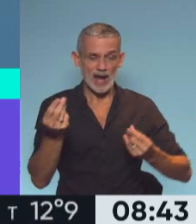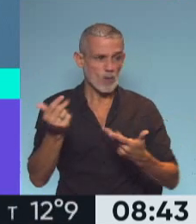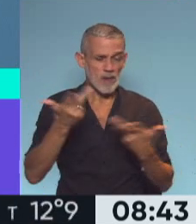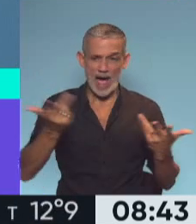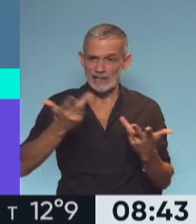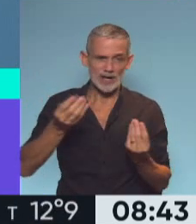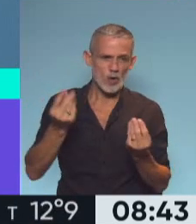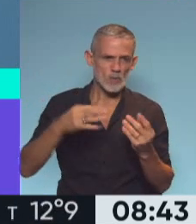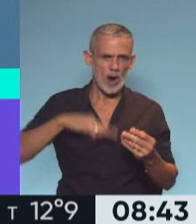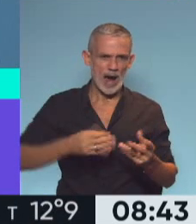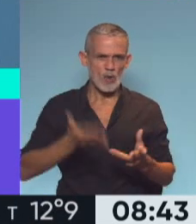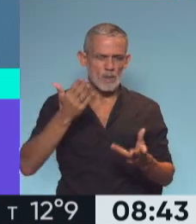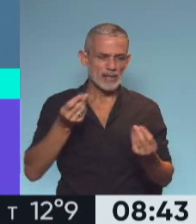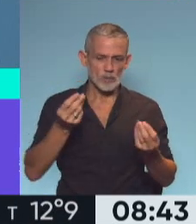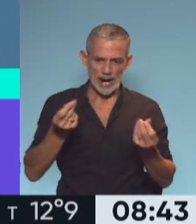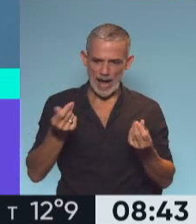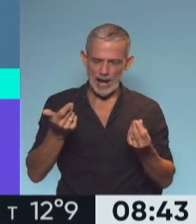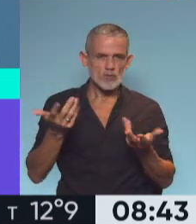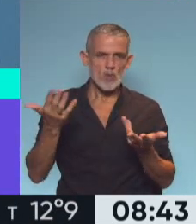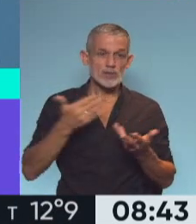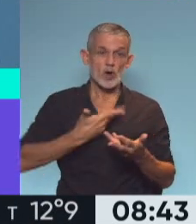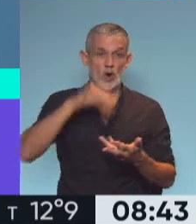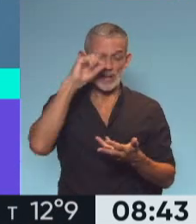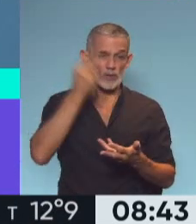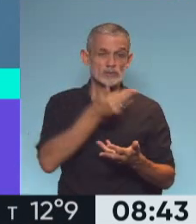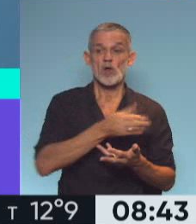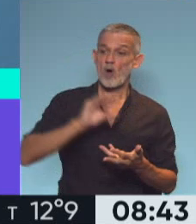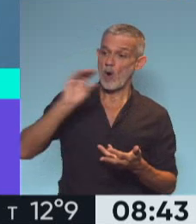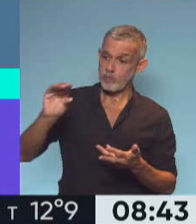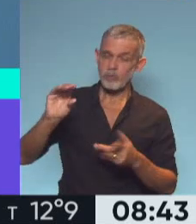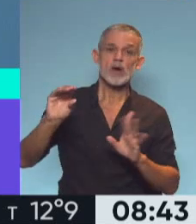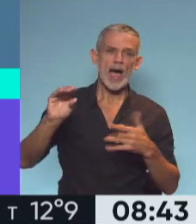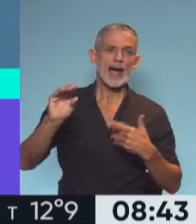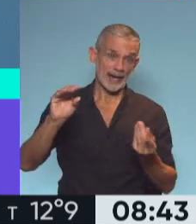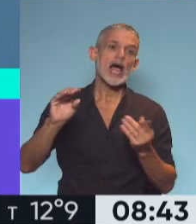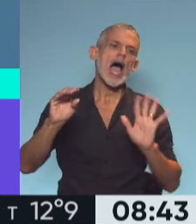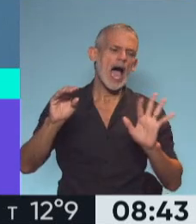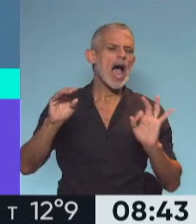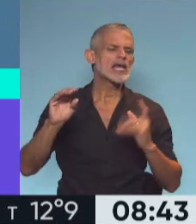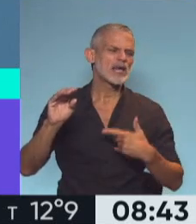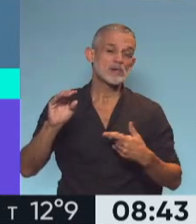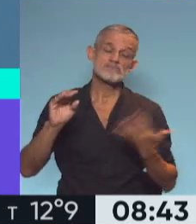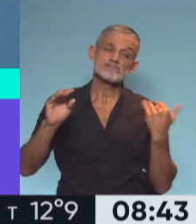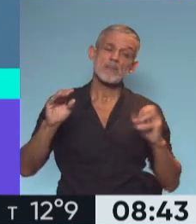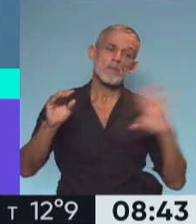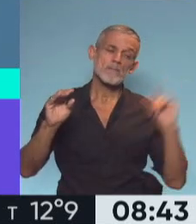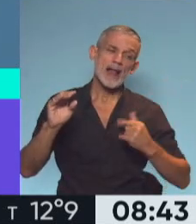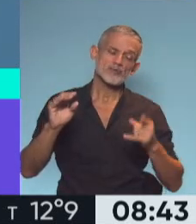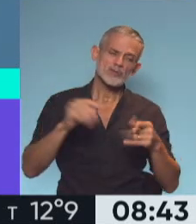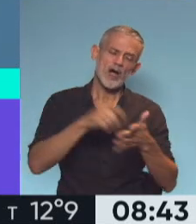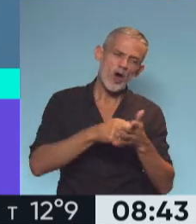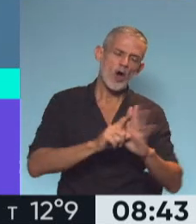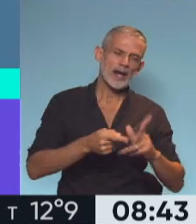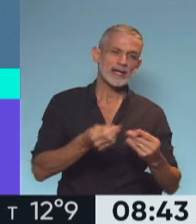precisamente este aumento con recursos propios, la asistencia del gobierno nacional y el gobierno nacional que dice, bueno, esto no estuvo bien en su momento, hay que